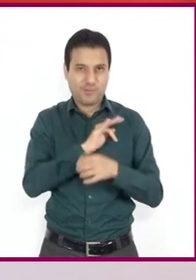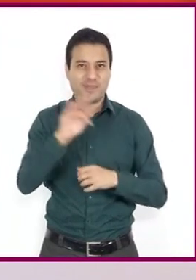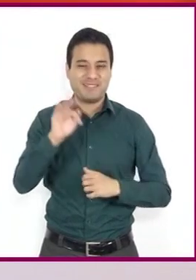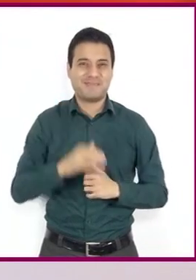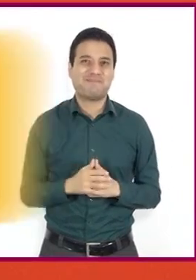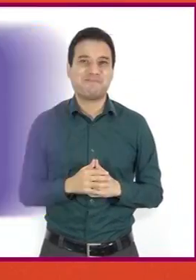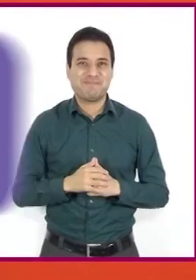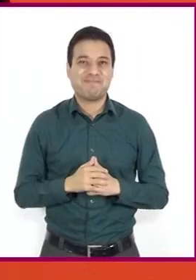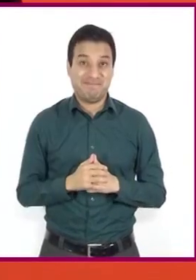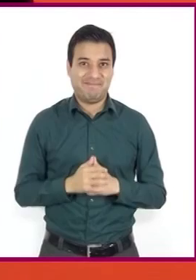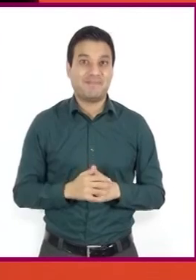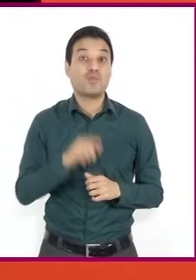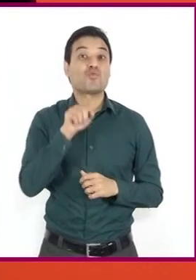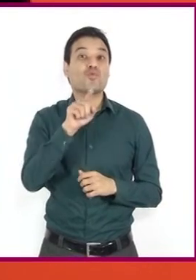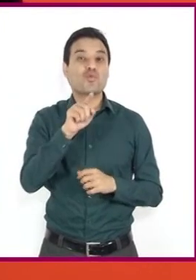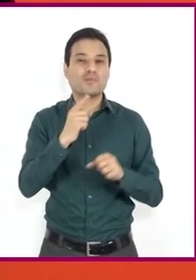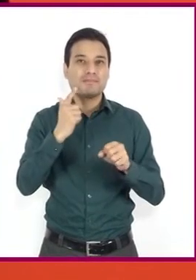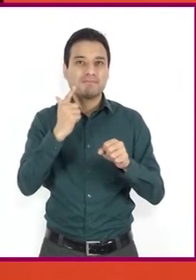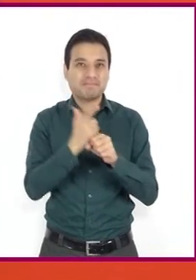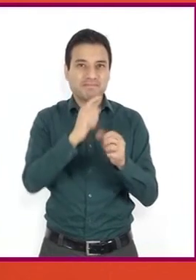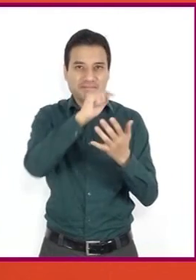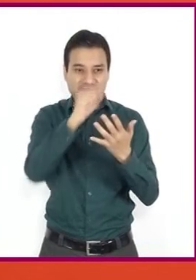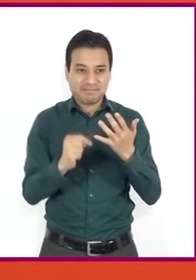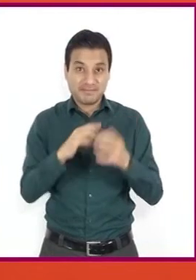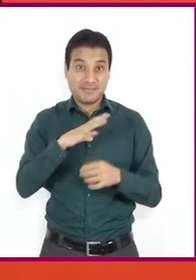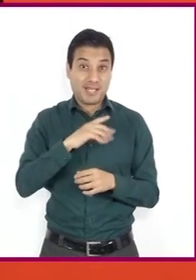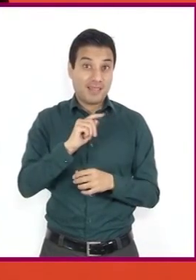completo e identifiquen si contiene una